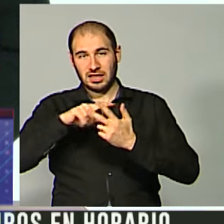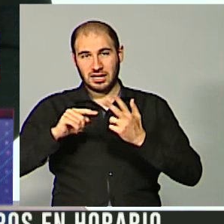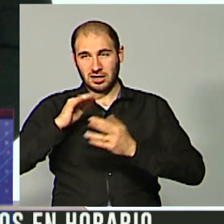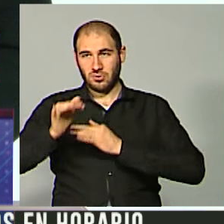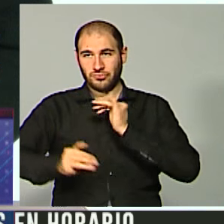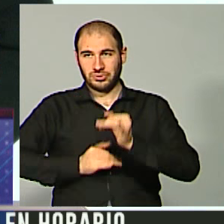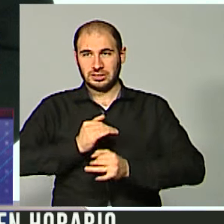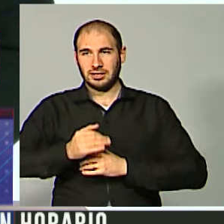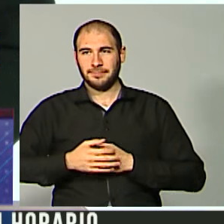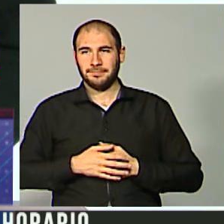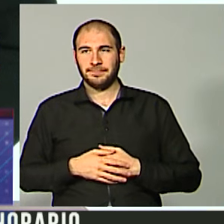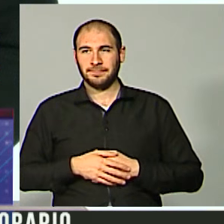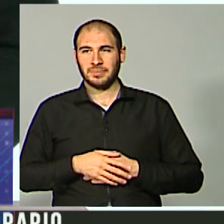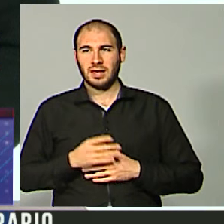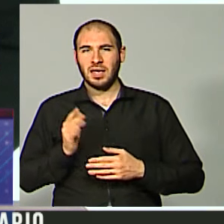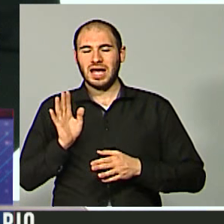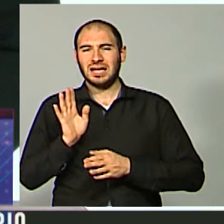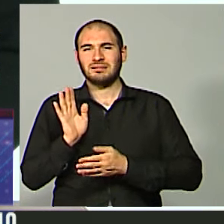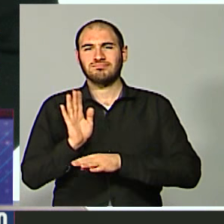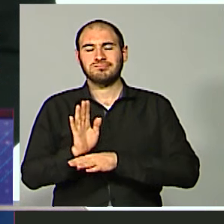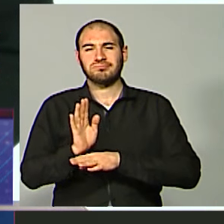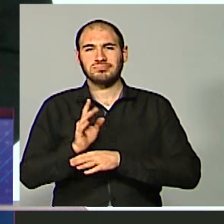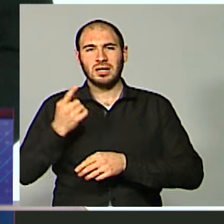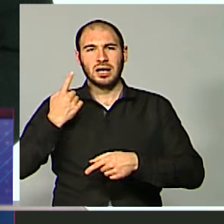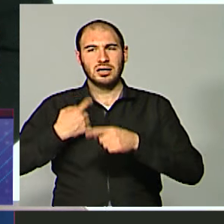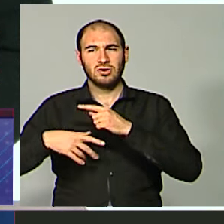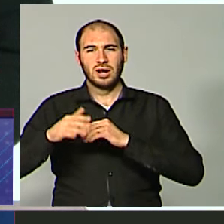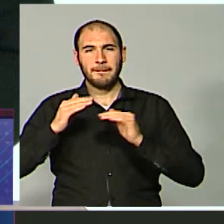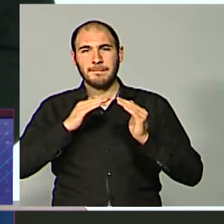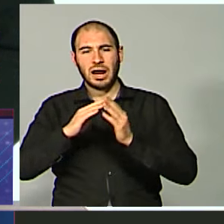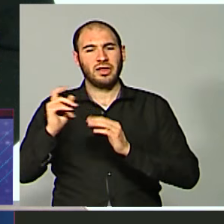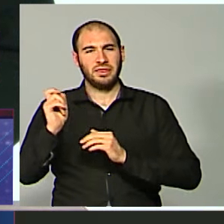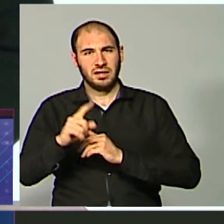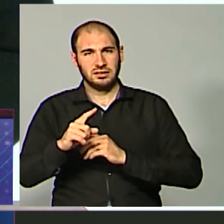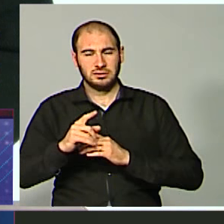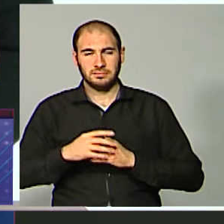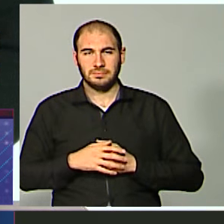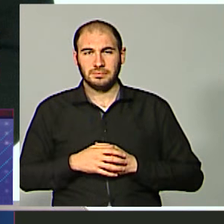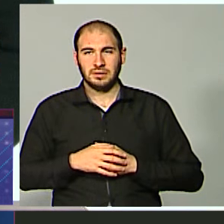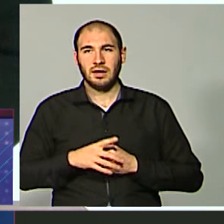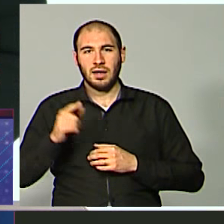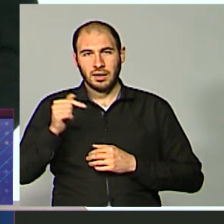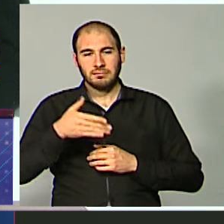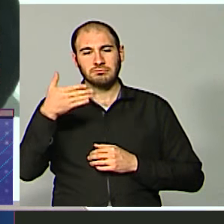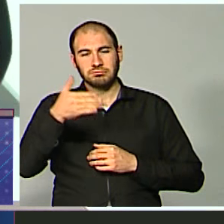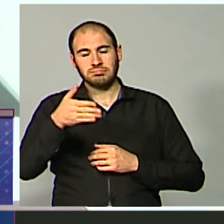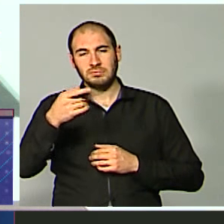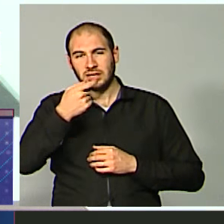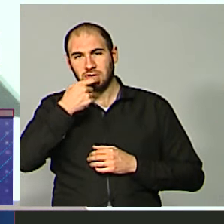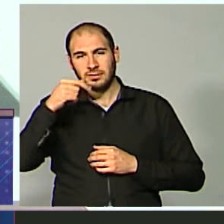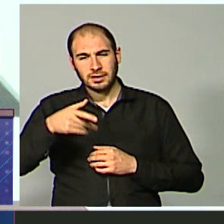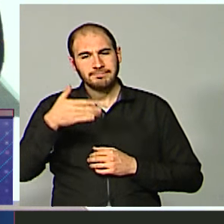Nogara, representa mucho de las historias de esos barrios y por los cuales ha ido transitando a los mendocinos,